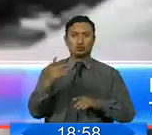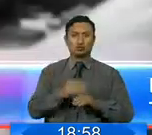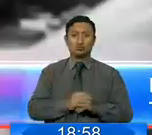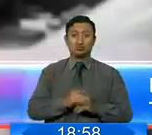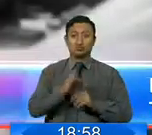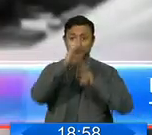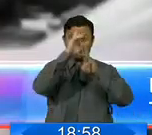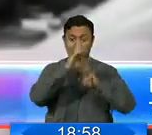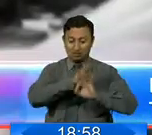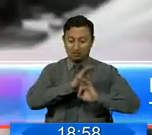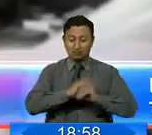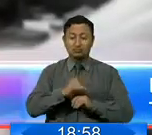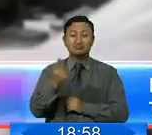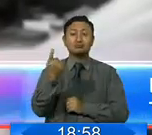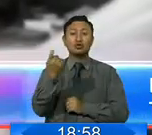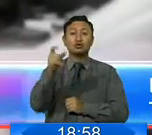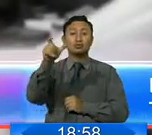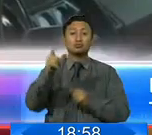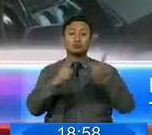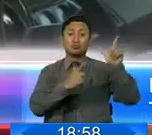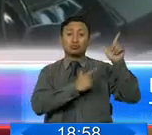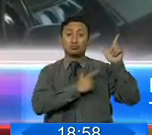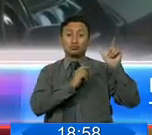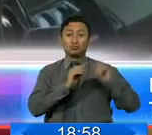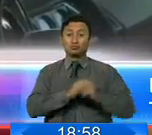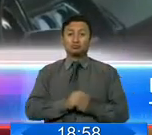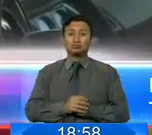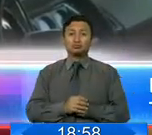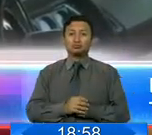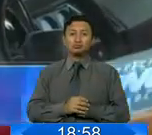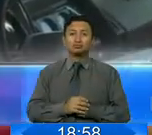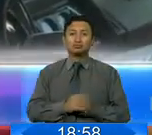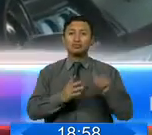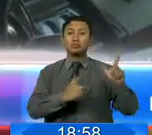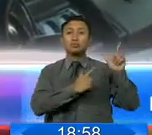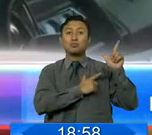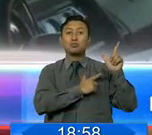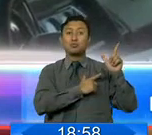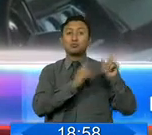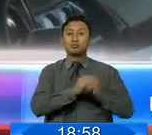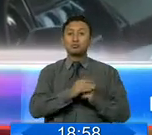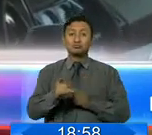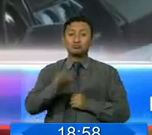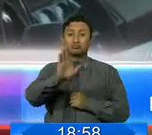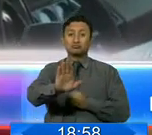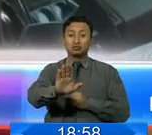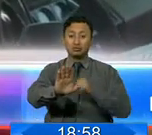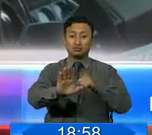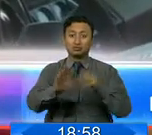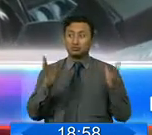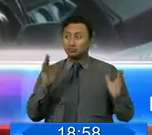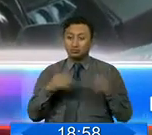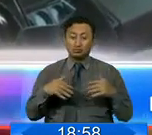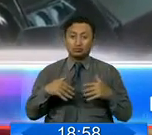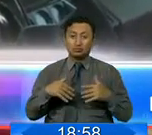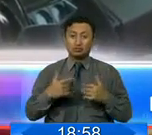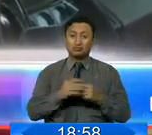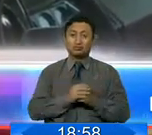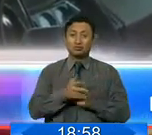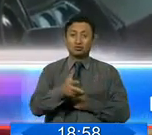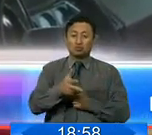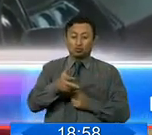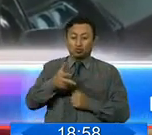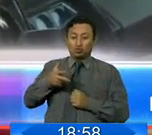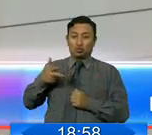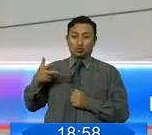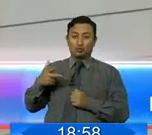11 integrantes de la patrulla militar. Los militares creo que lo han querido hacer parar y el muchacho se ha puesto nervioso, ha comenzado a dar de retro al momento que le